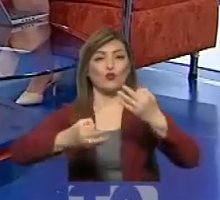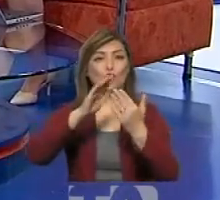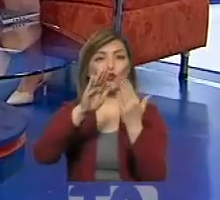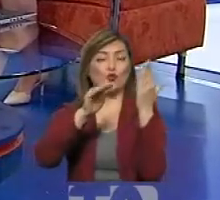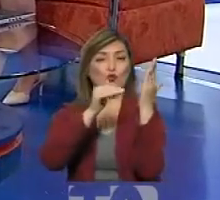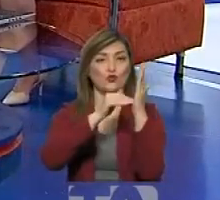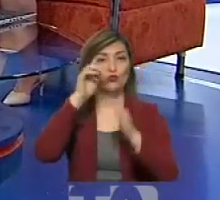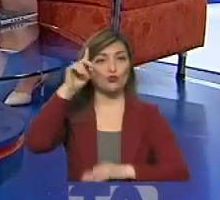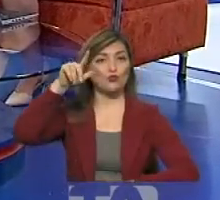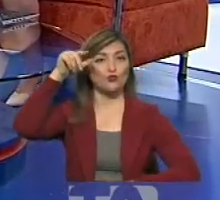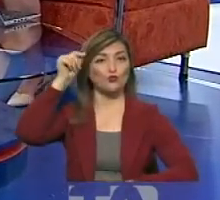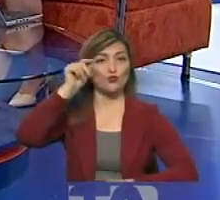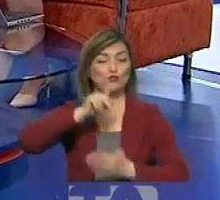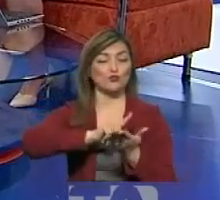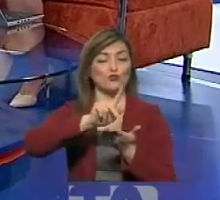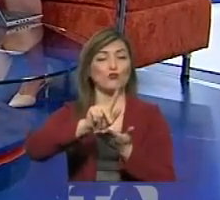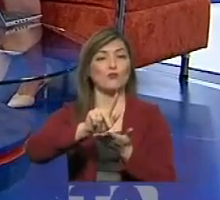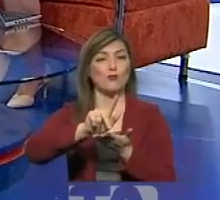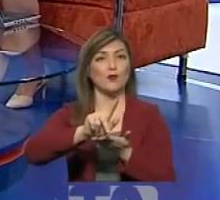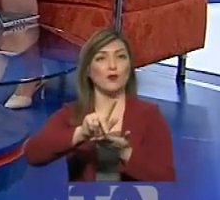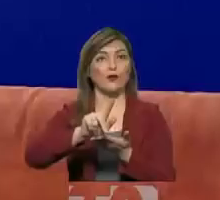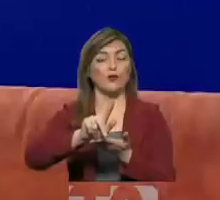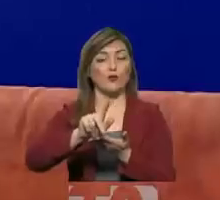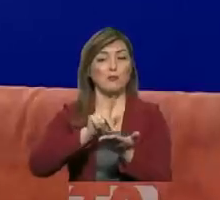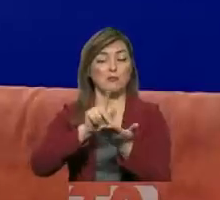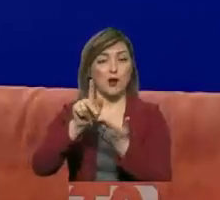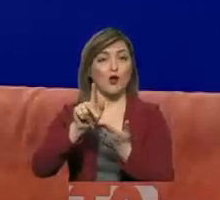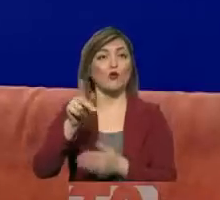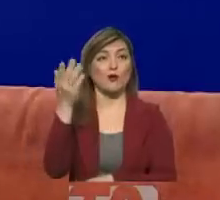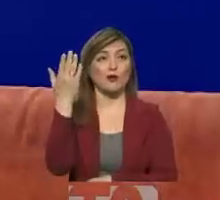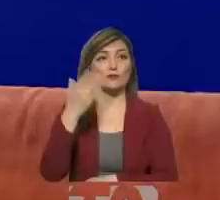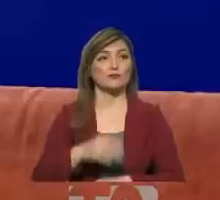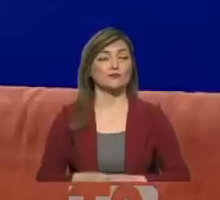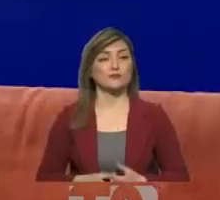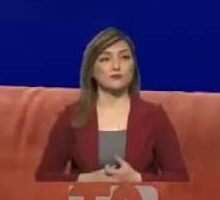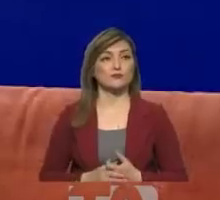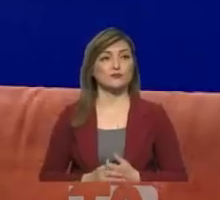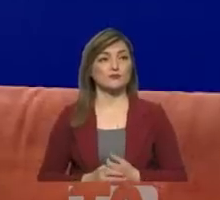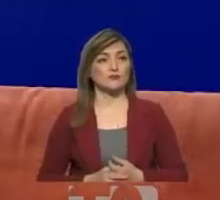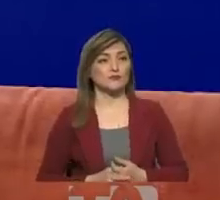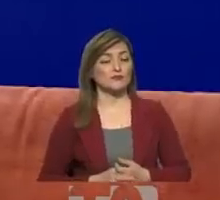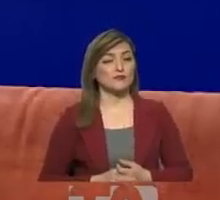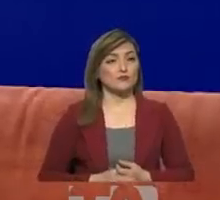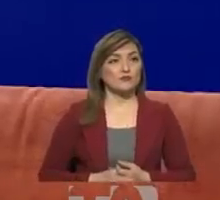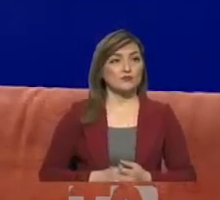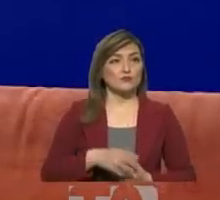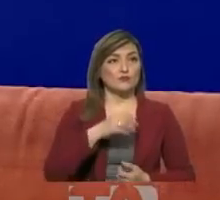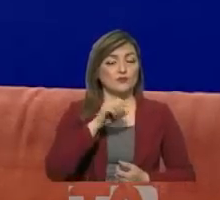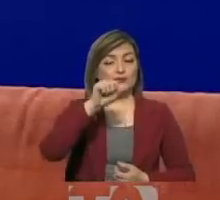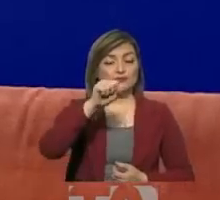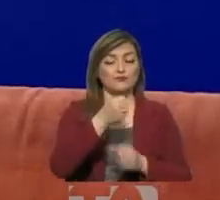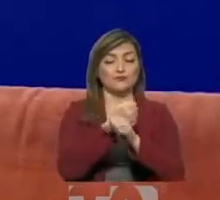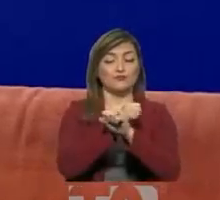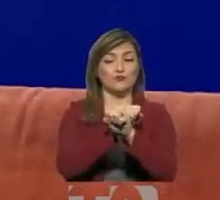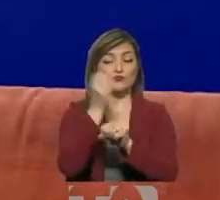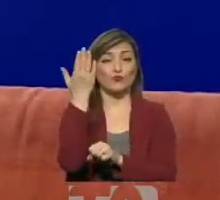contra del Estado para la indemnización de Ayunda? Sí, la defensa del señor alcalde de Quito